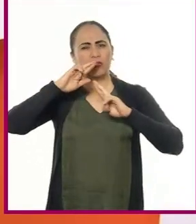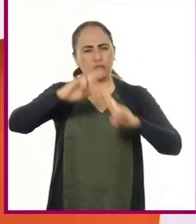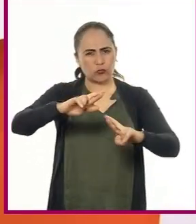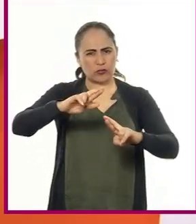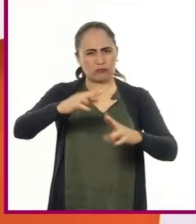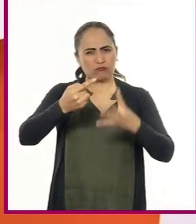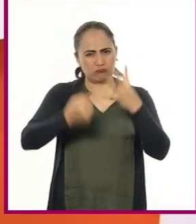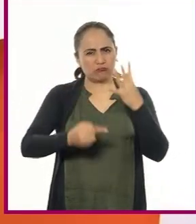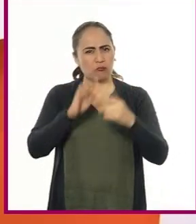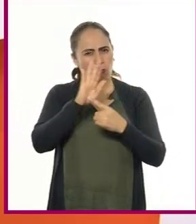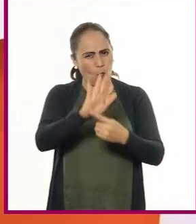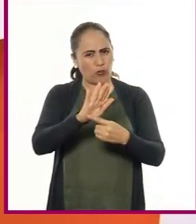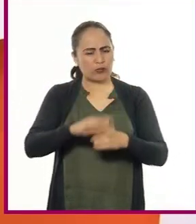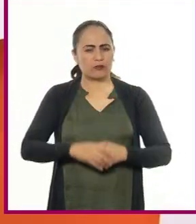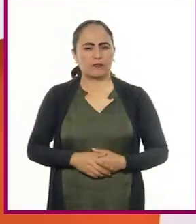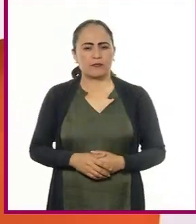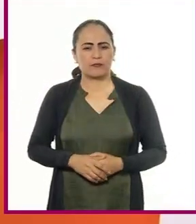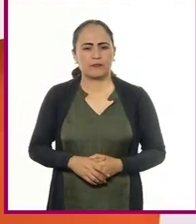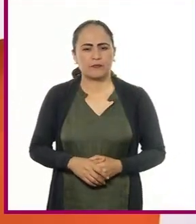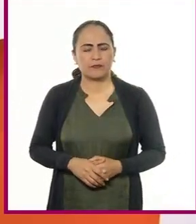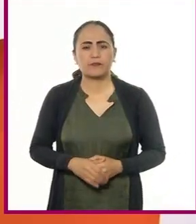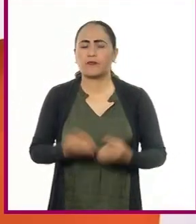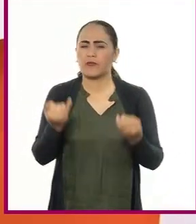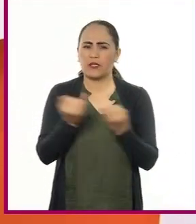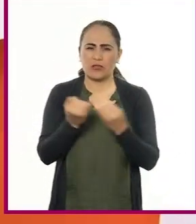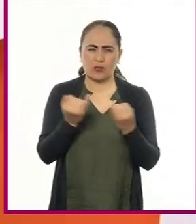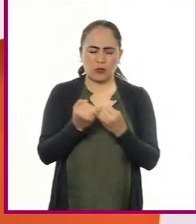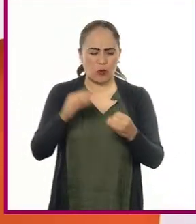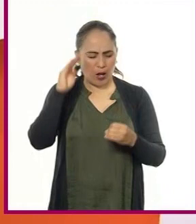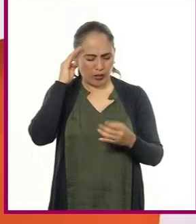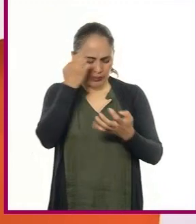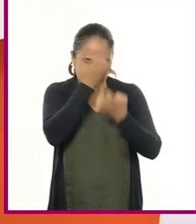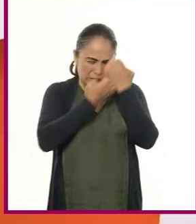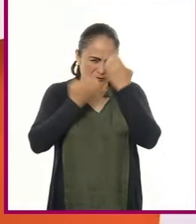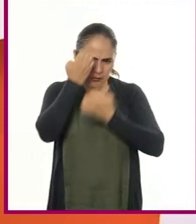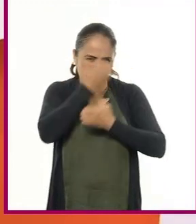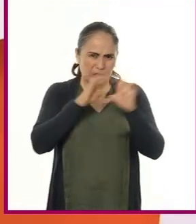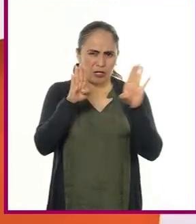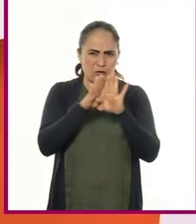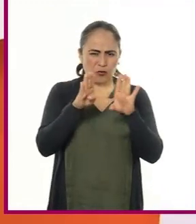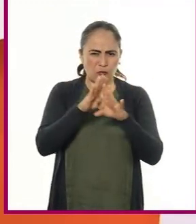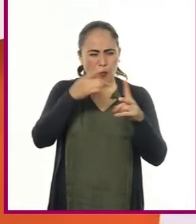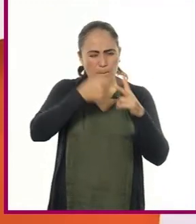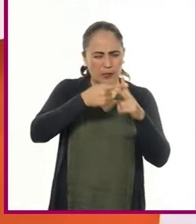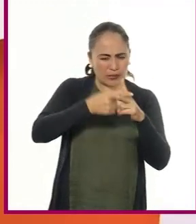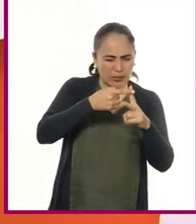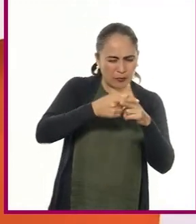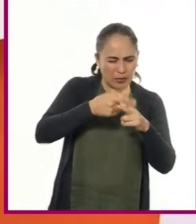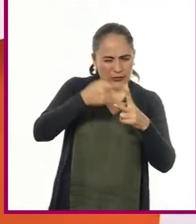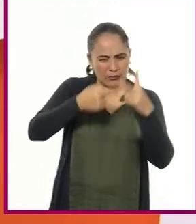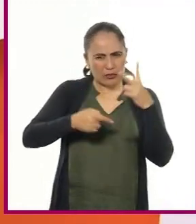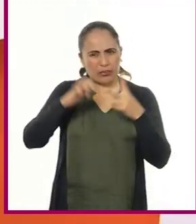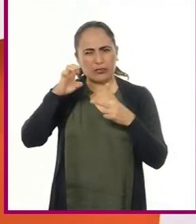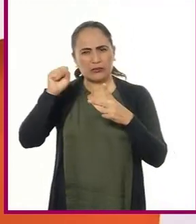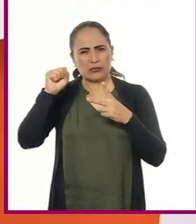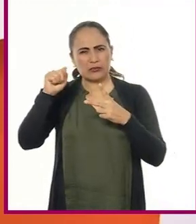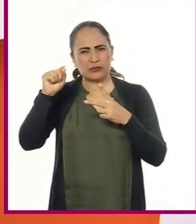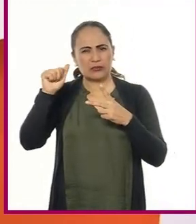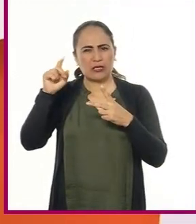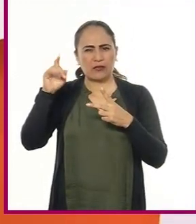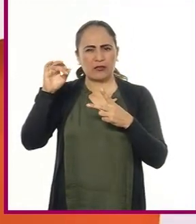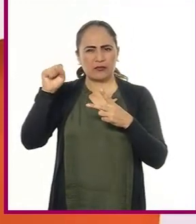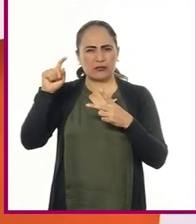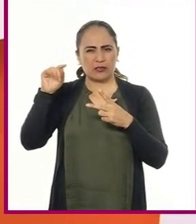las encuestas, así como su análisis a través de la estadística y las matemáticas, que sumadas a